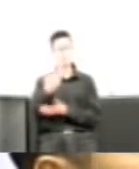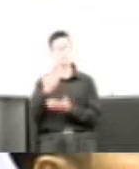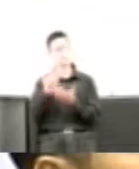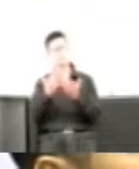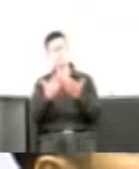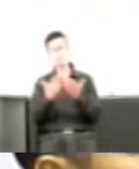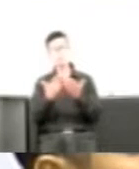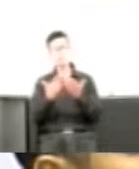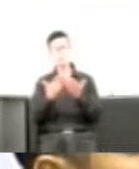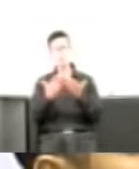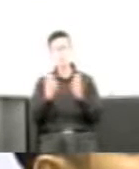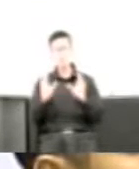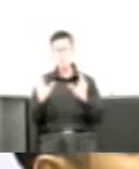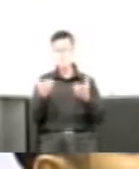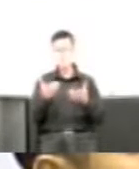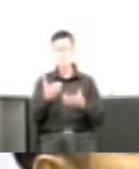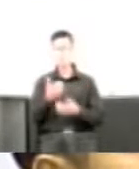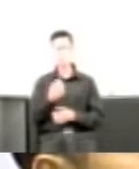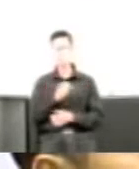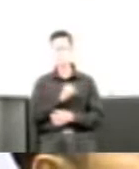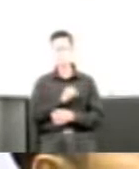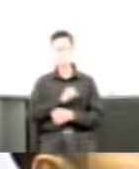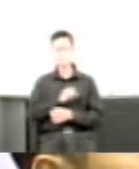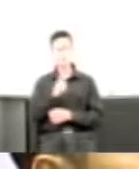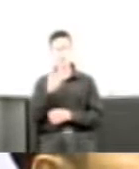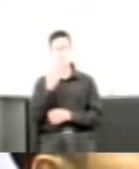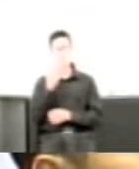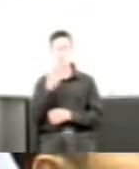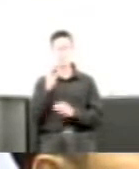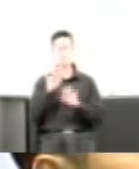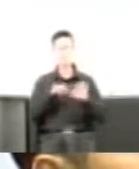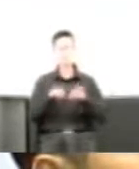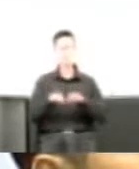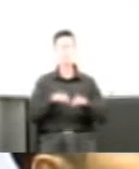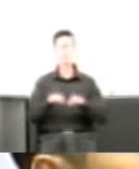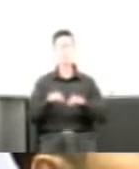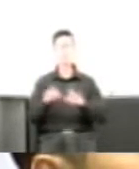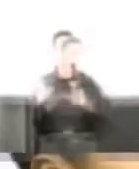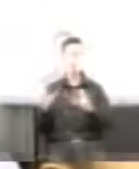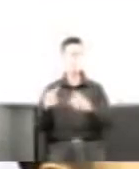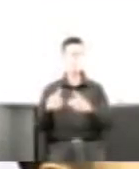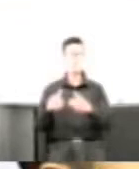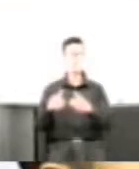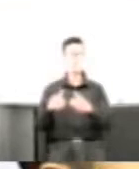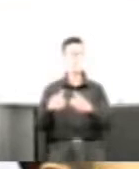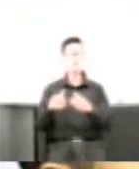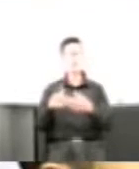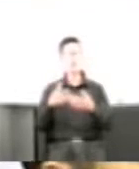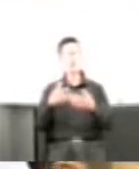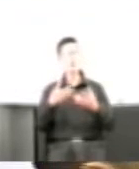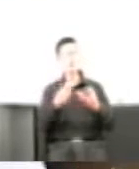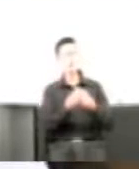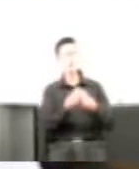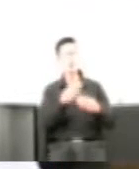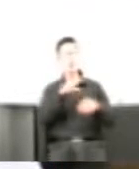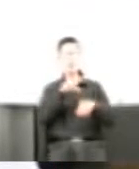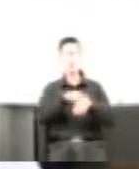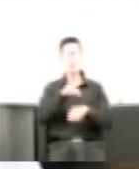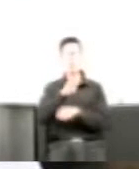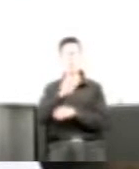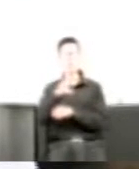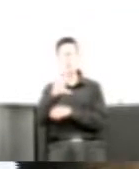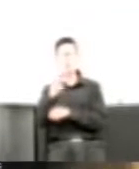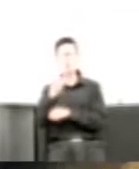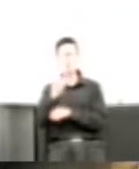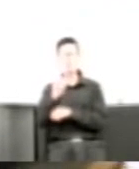el comité ha hecho un extraordinario trabajo y que, por cierto, está integrado también por el doctor Barrientos como